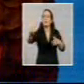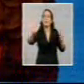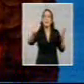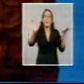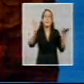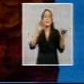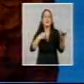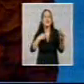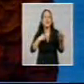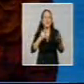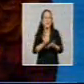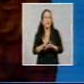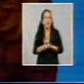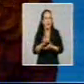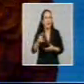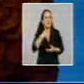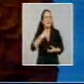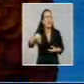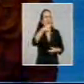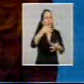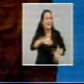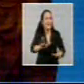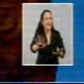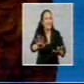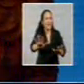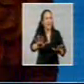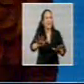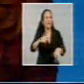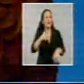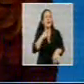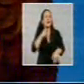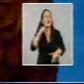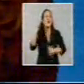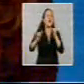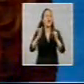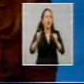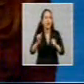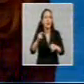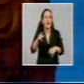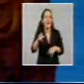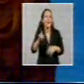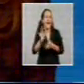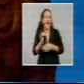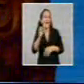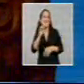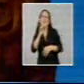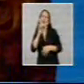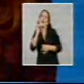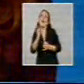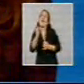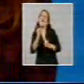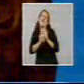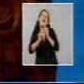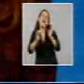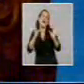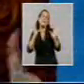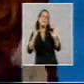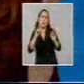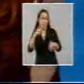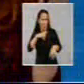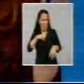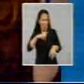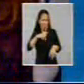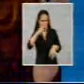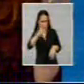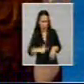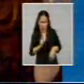similar, quiero que me entiendan, quiero contarles esa anécdota, casi, no es personal porque es de mi